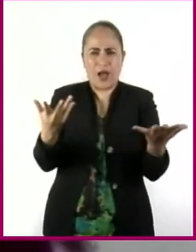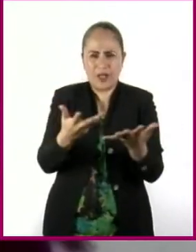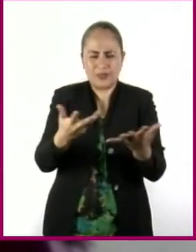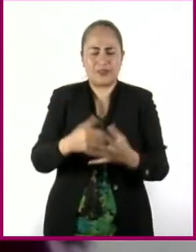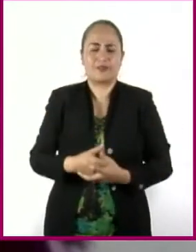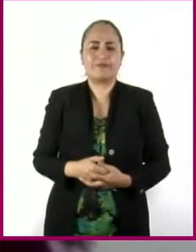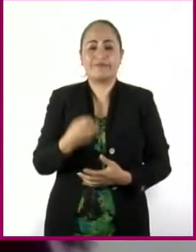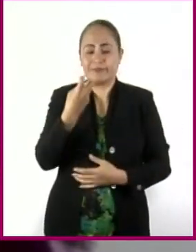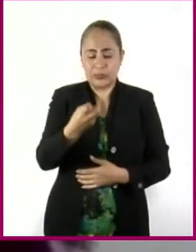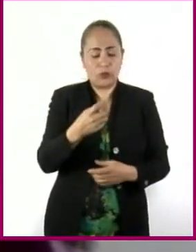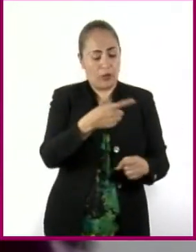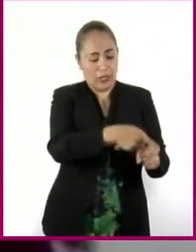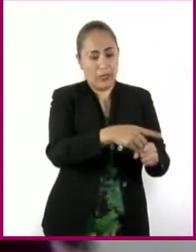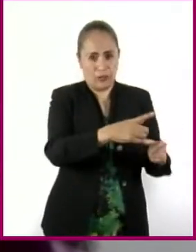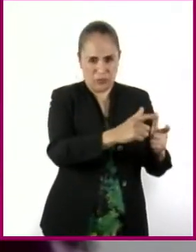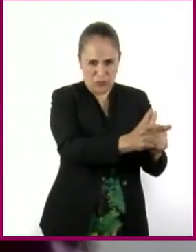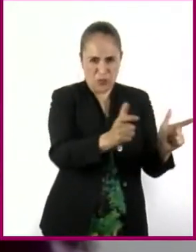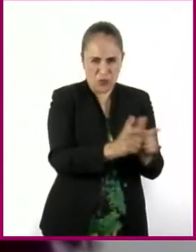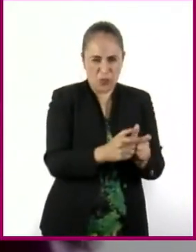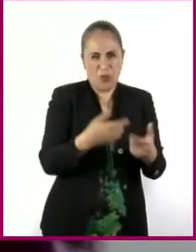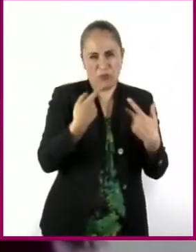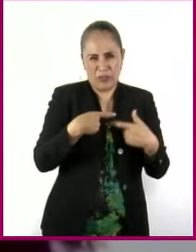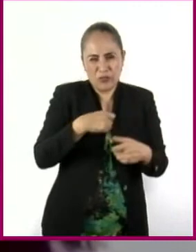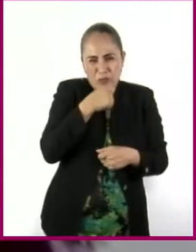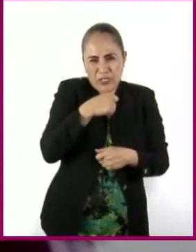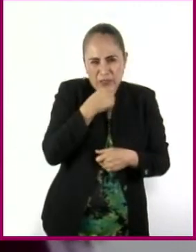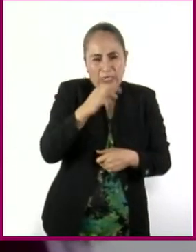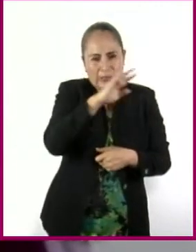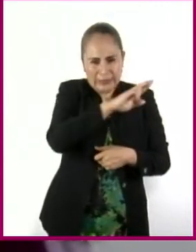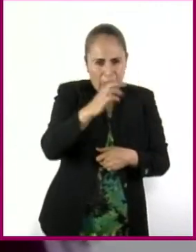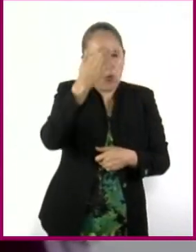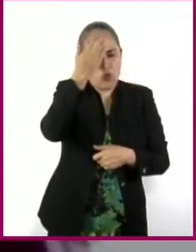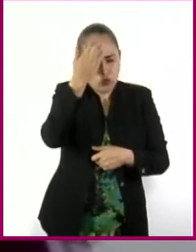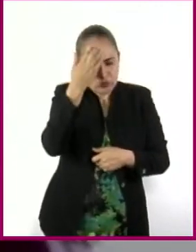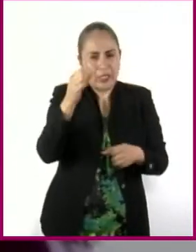como a el hacer accesibles